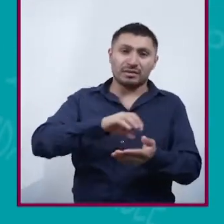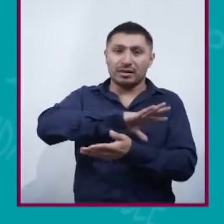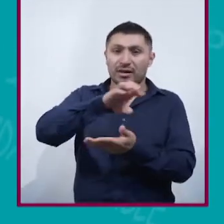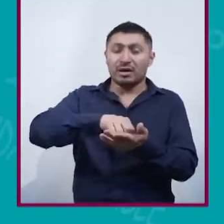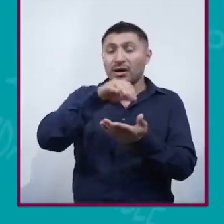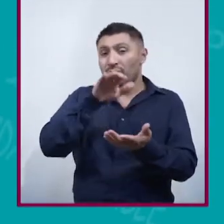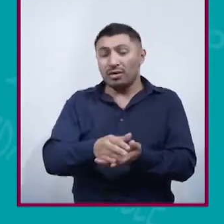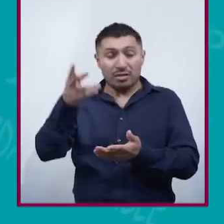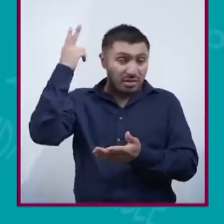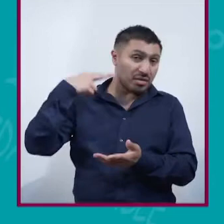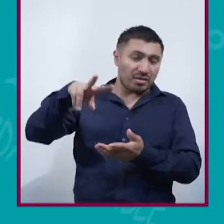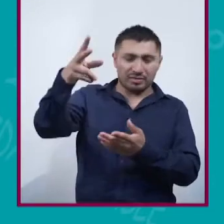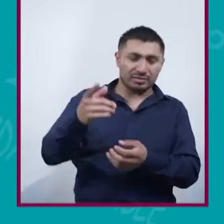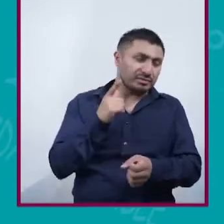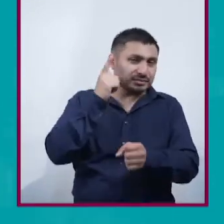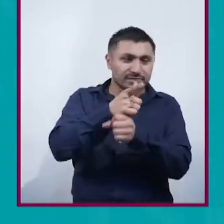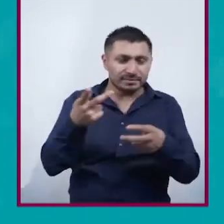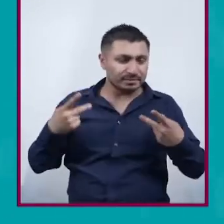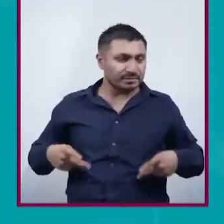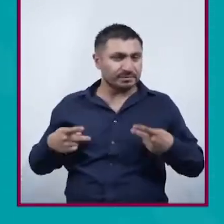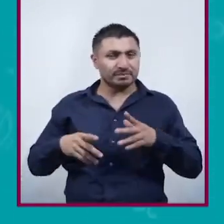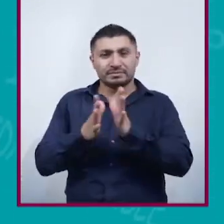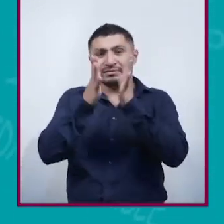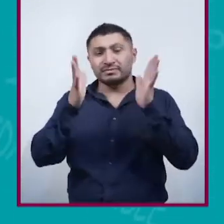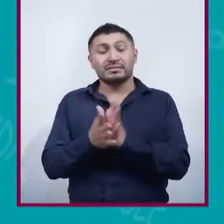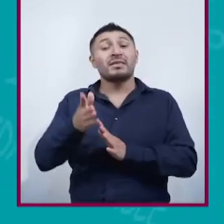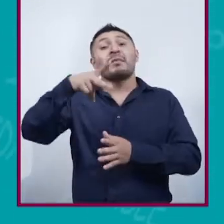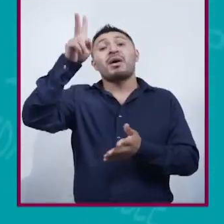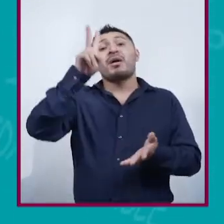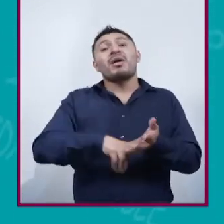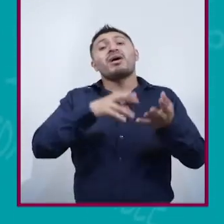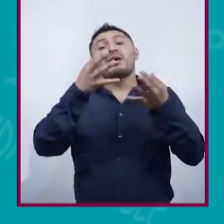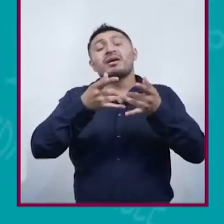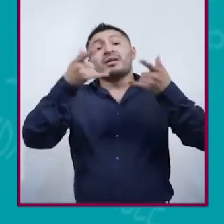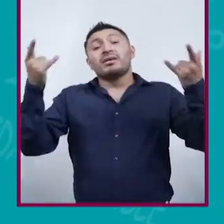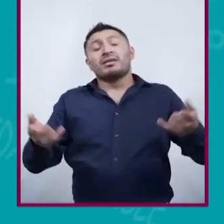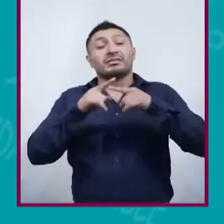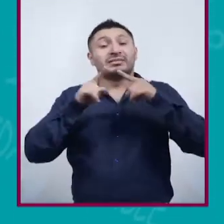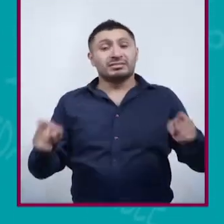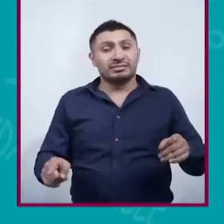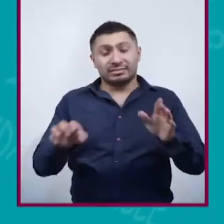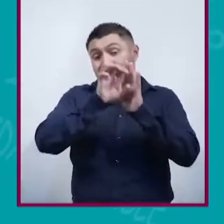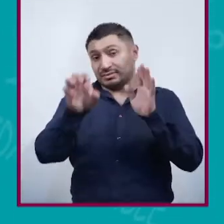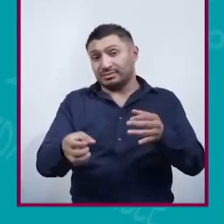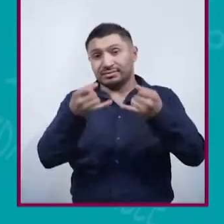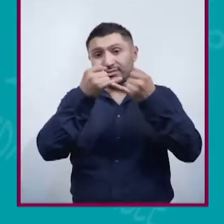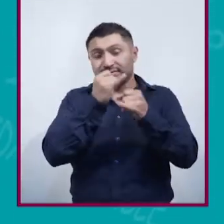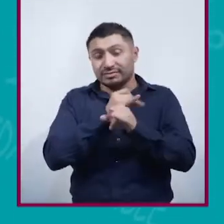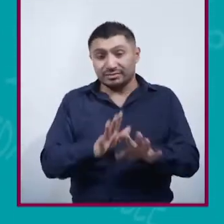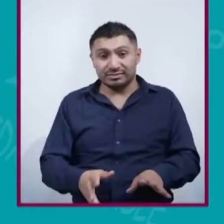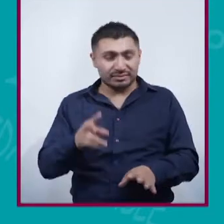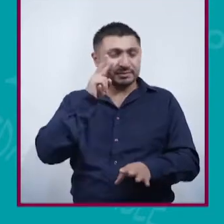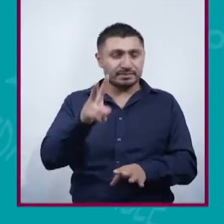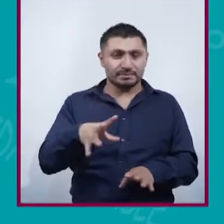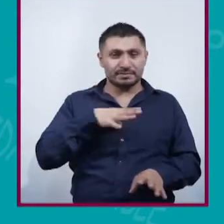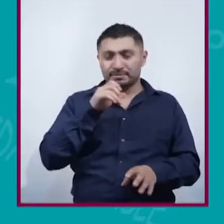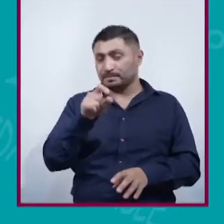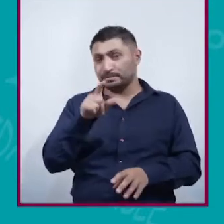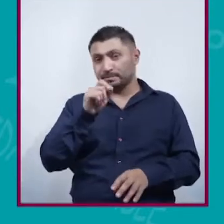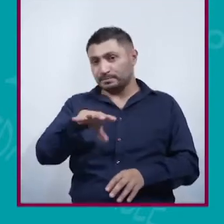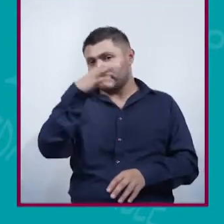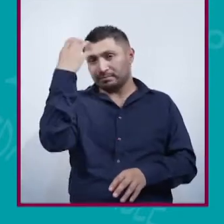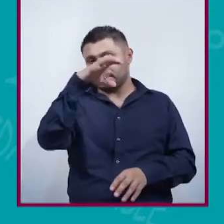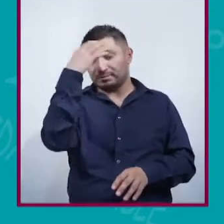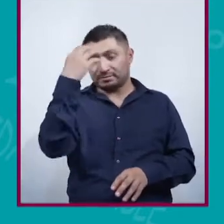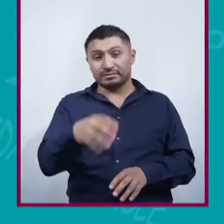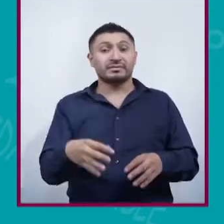y se ubica a las personas que participaron en ellas. Pero su valor histórico es otro. La información visual que suministran estas